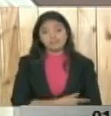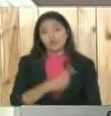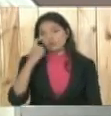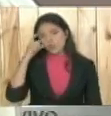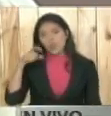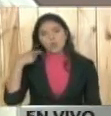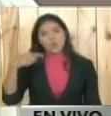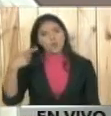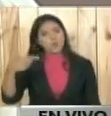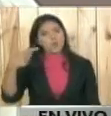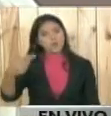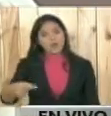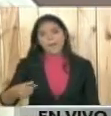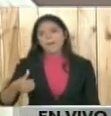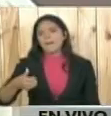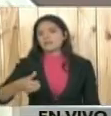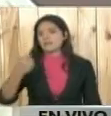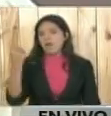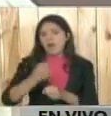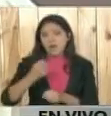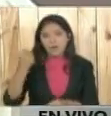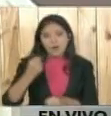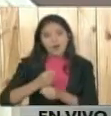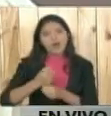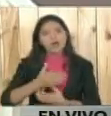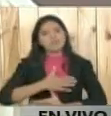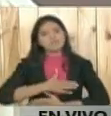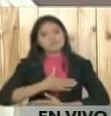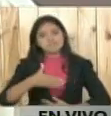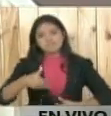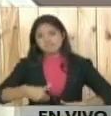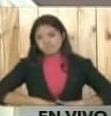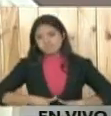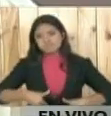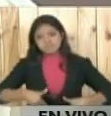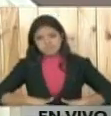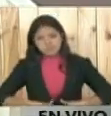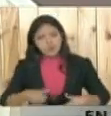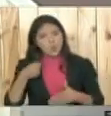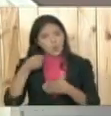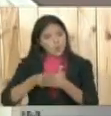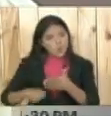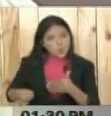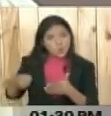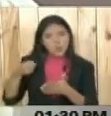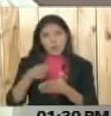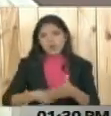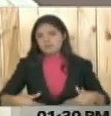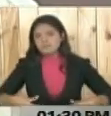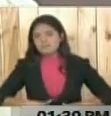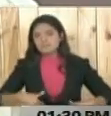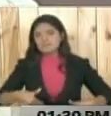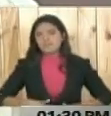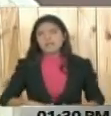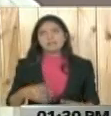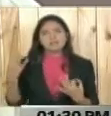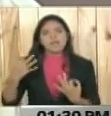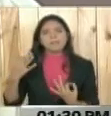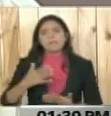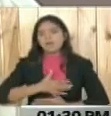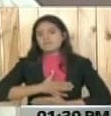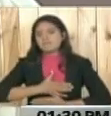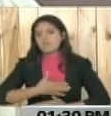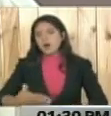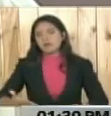día con más trabajo, con más dedicación, con más esmero, con el espíritu de servicio,